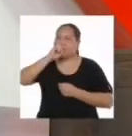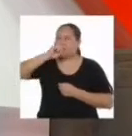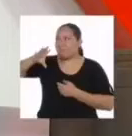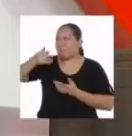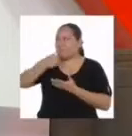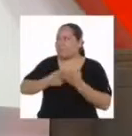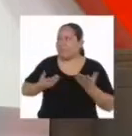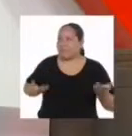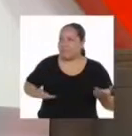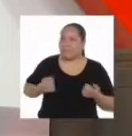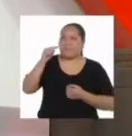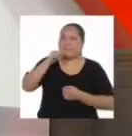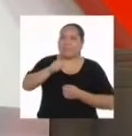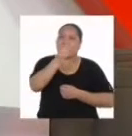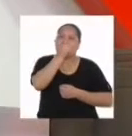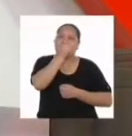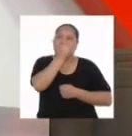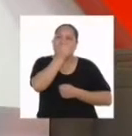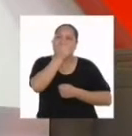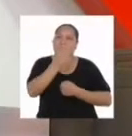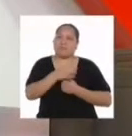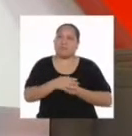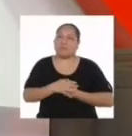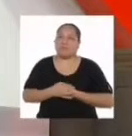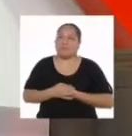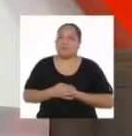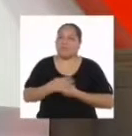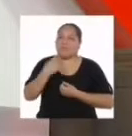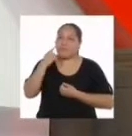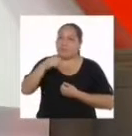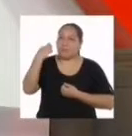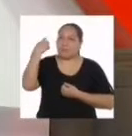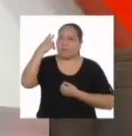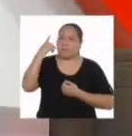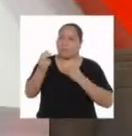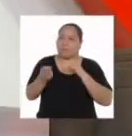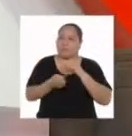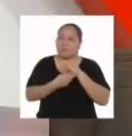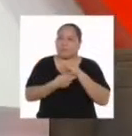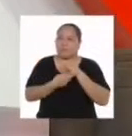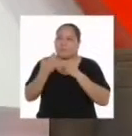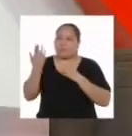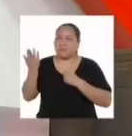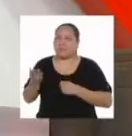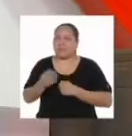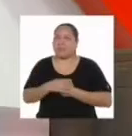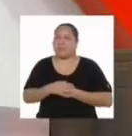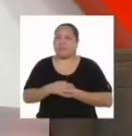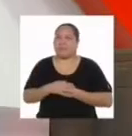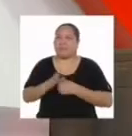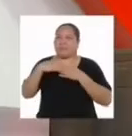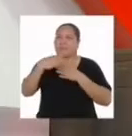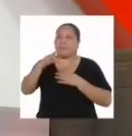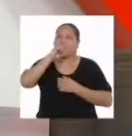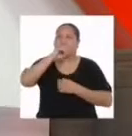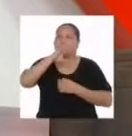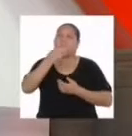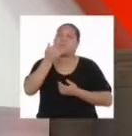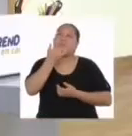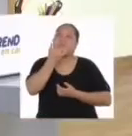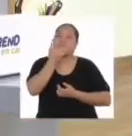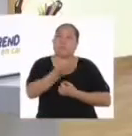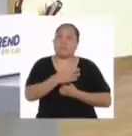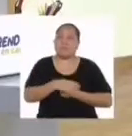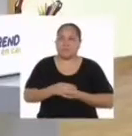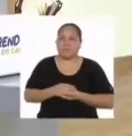puedo decir para qué es, porque es un secreto. Por eso la tenía escondida. Pronto te diré de qué se